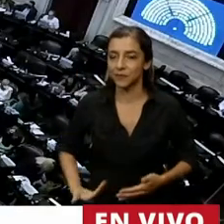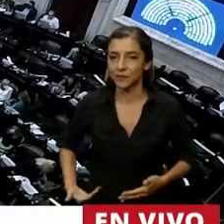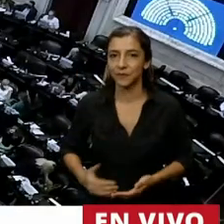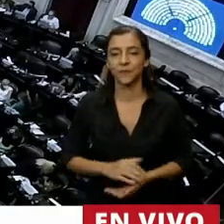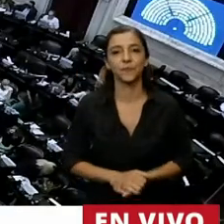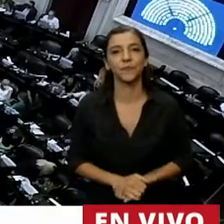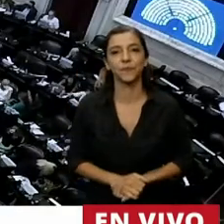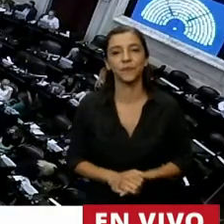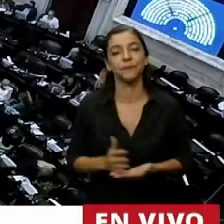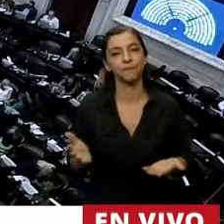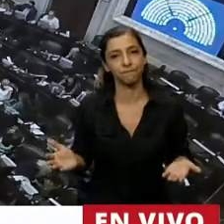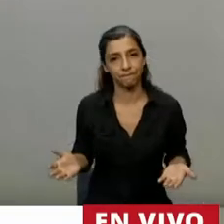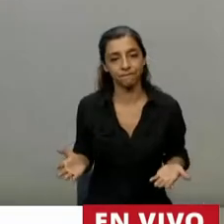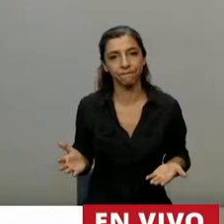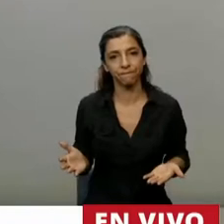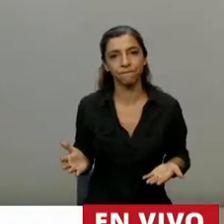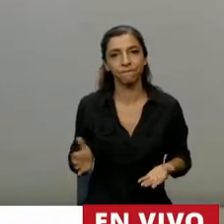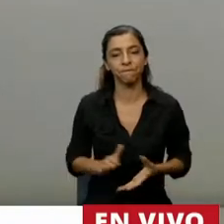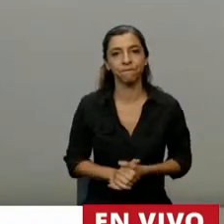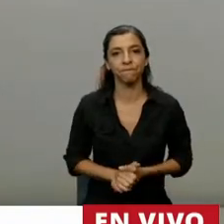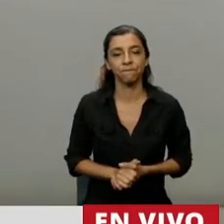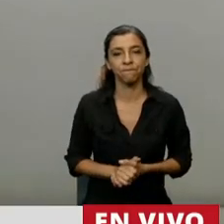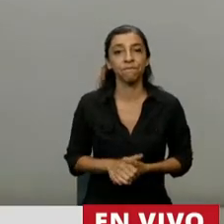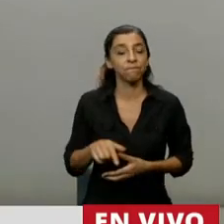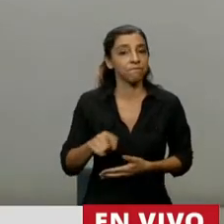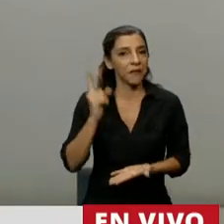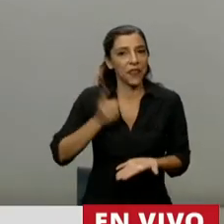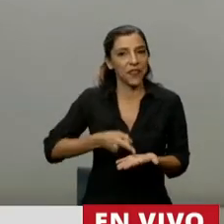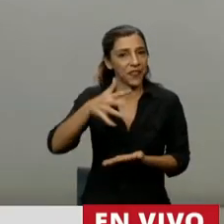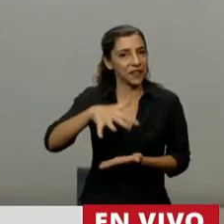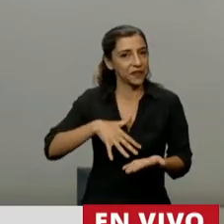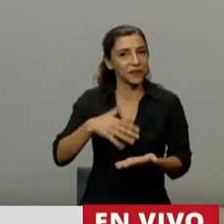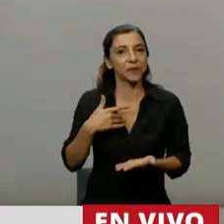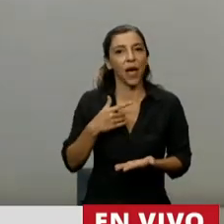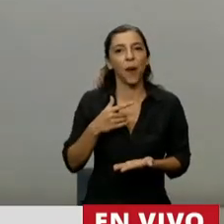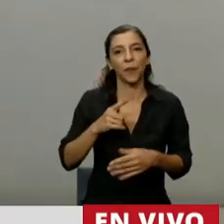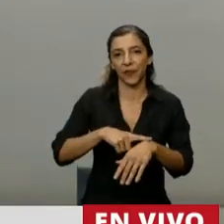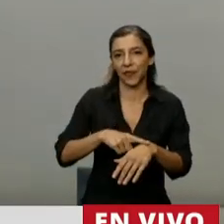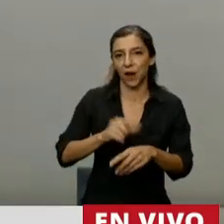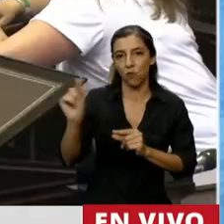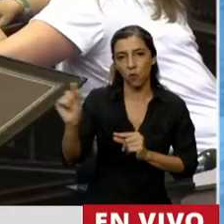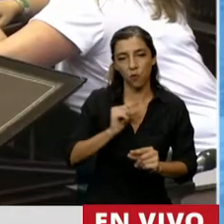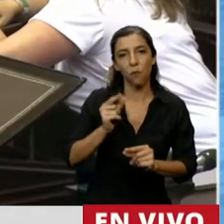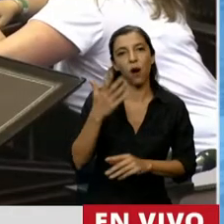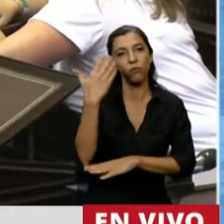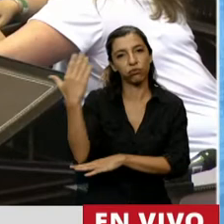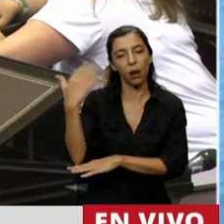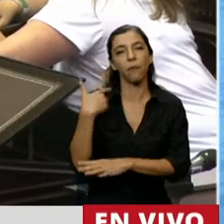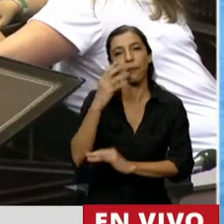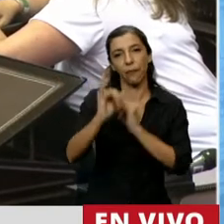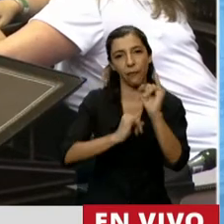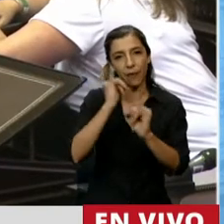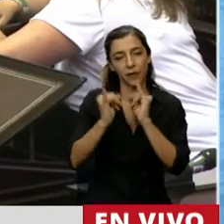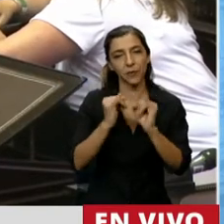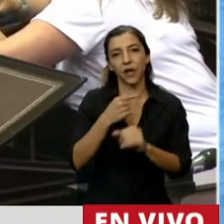presidente. Efectivamente, un dictamen compartido y tratando de no repetir lo que ya